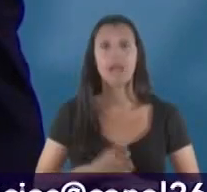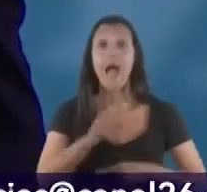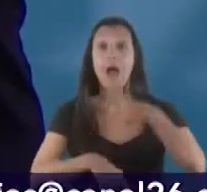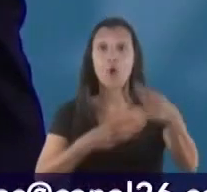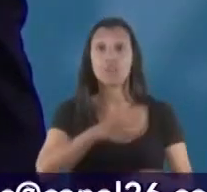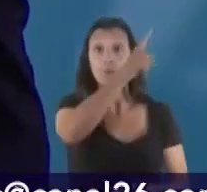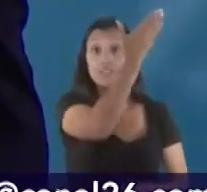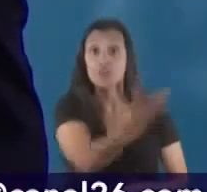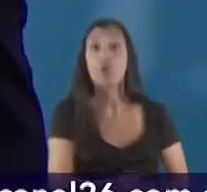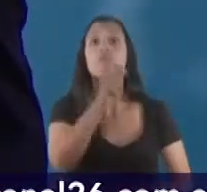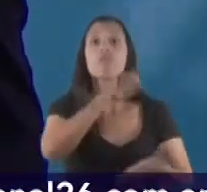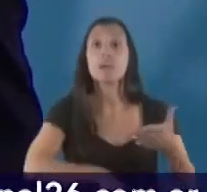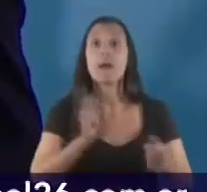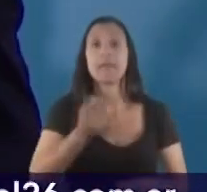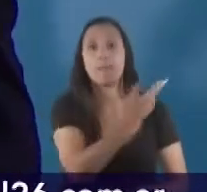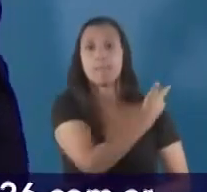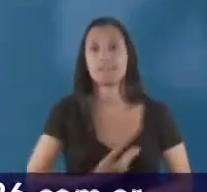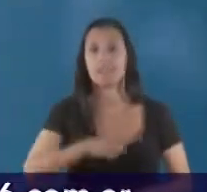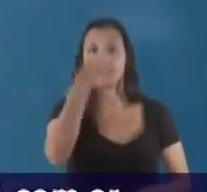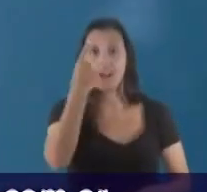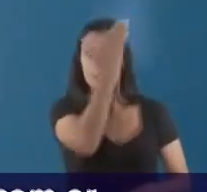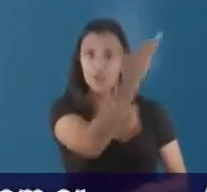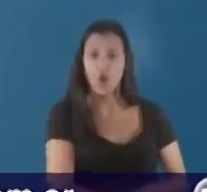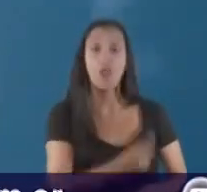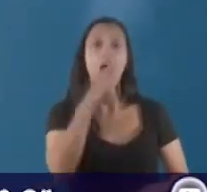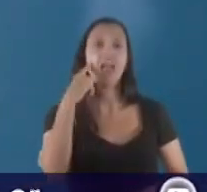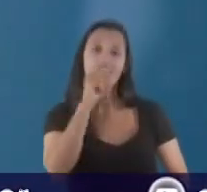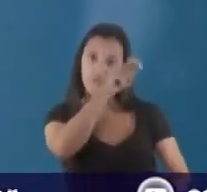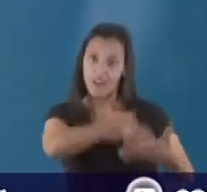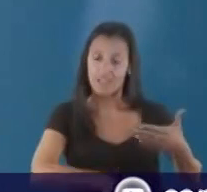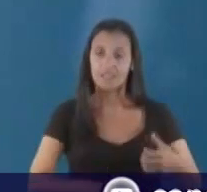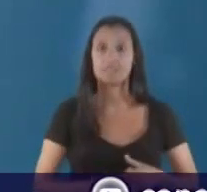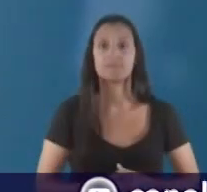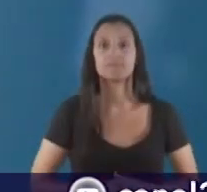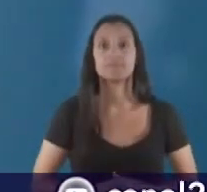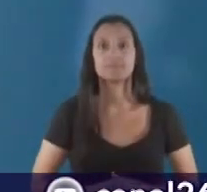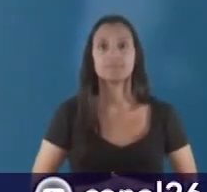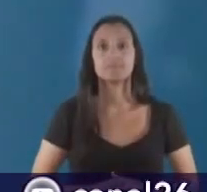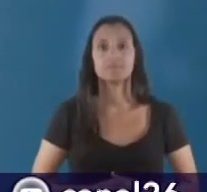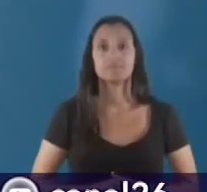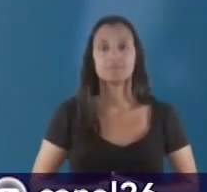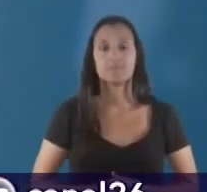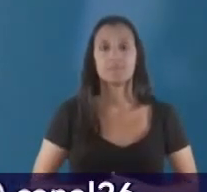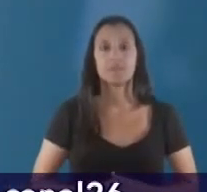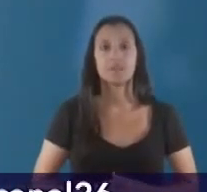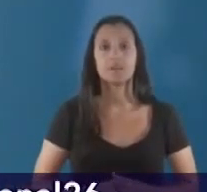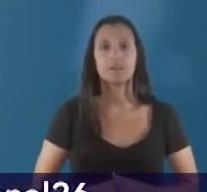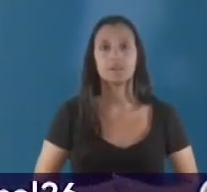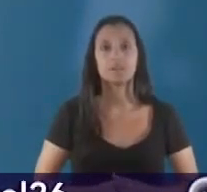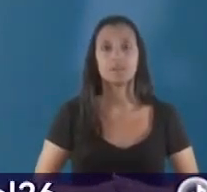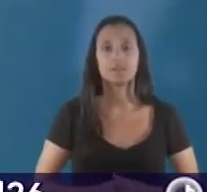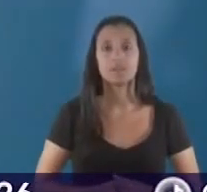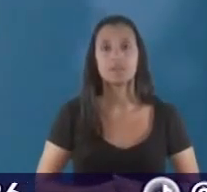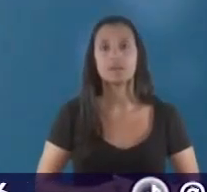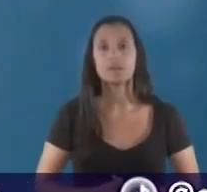Seguidamente lo hace el señor presidente de la Nación, doctor Alberto Fernández. Firmemos con la Vic negra en honor a